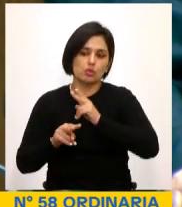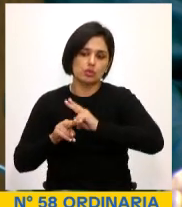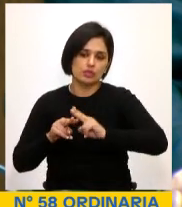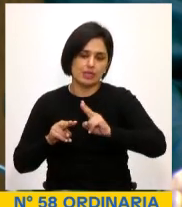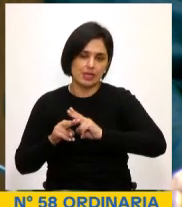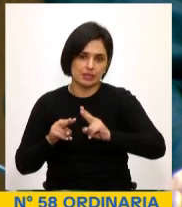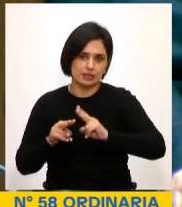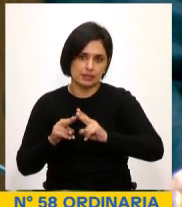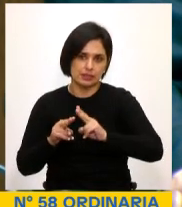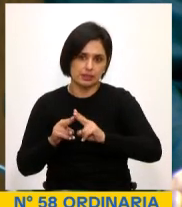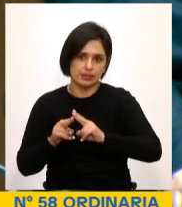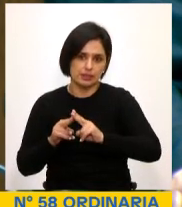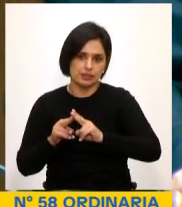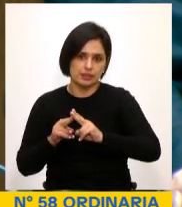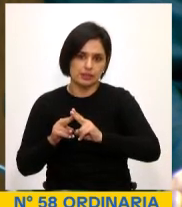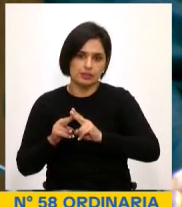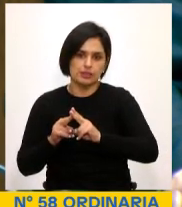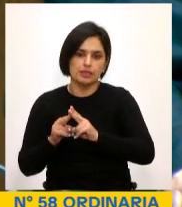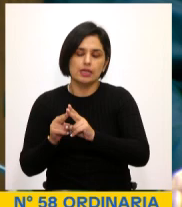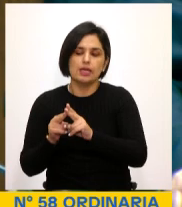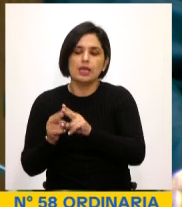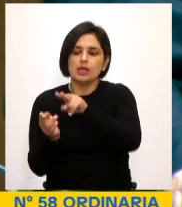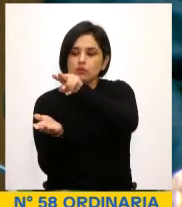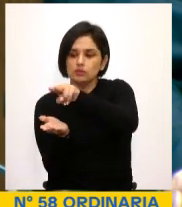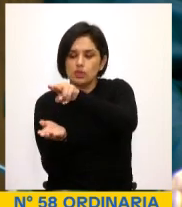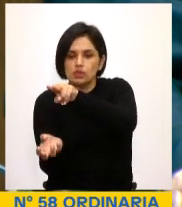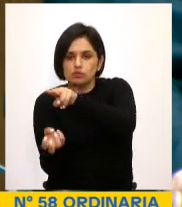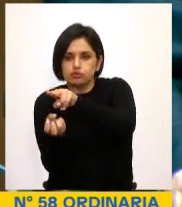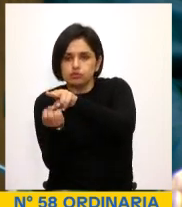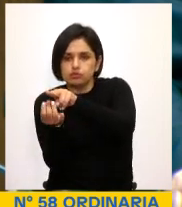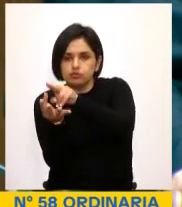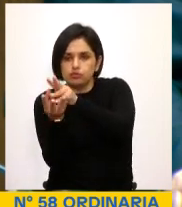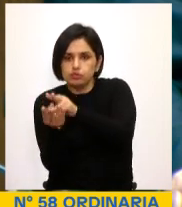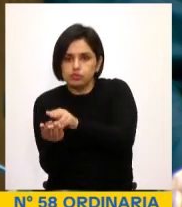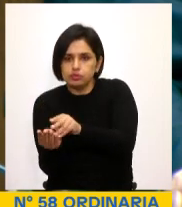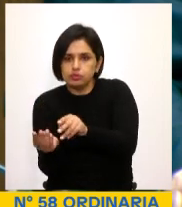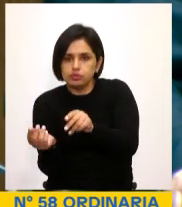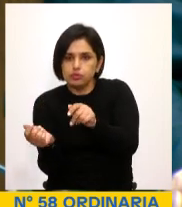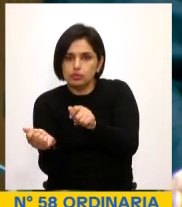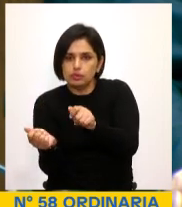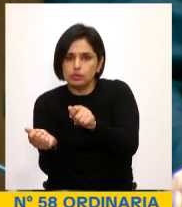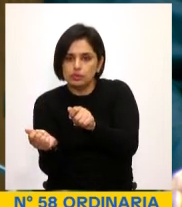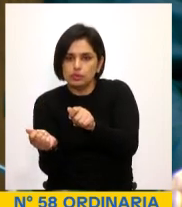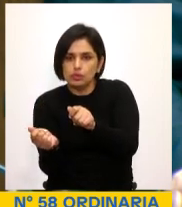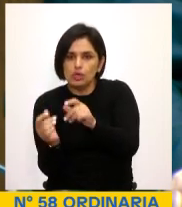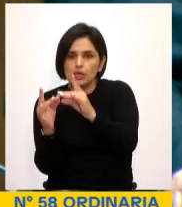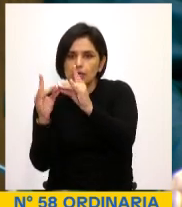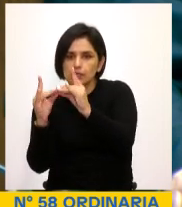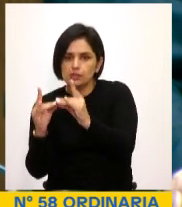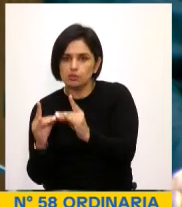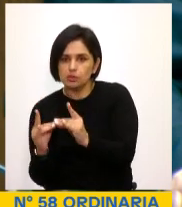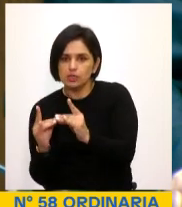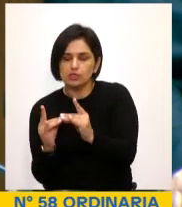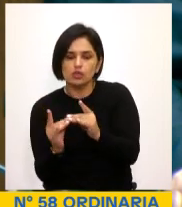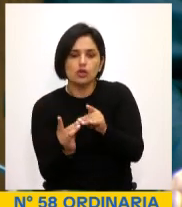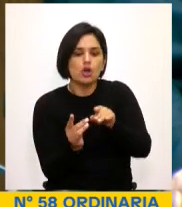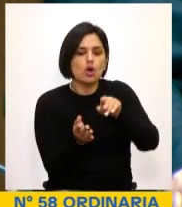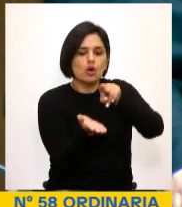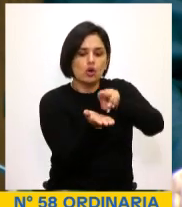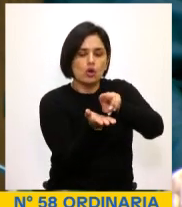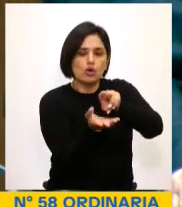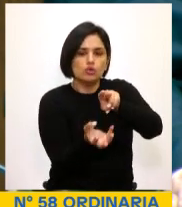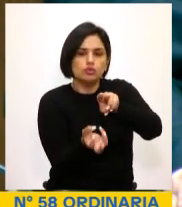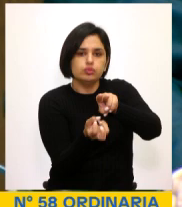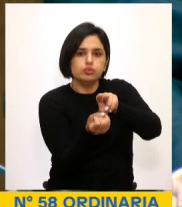inhumación o la cremación el proyecto hace esa distinción por cuanto o es sepultación o es cremación de